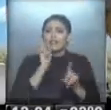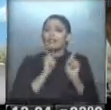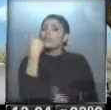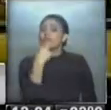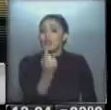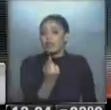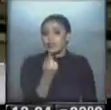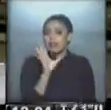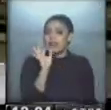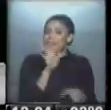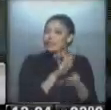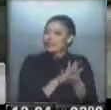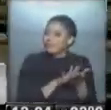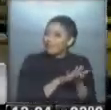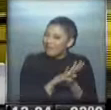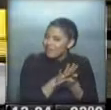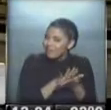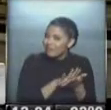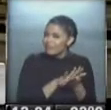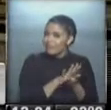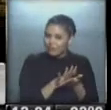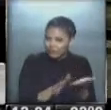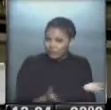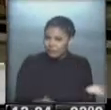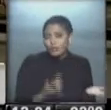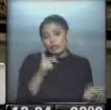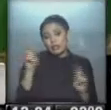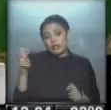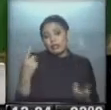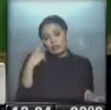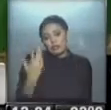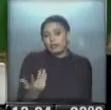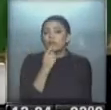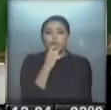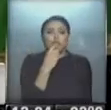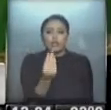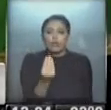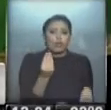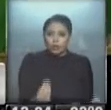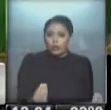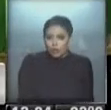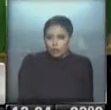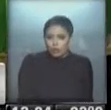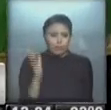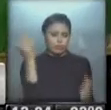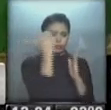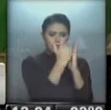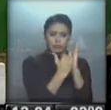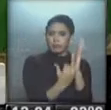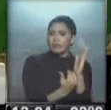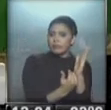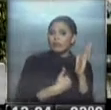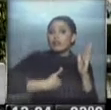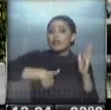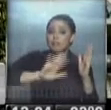decide, hay una mano negra, porque la mano negra viene por cuestiones que son lógicas. ¿Cómo va a estar dentro del ranking de los